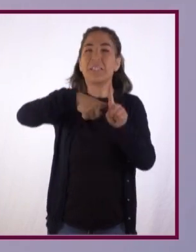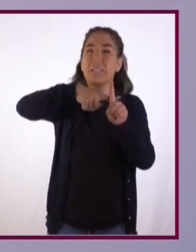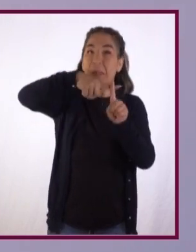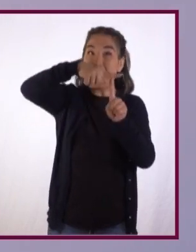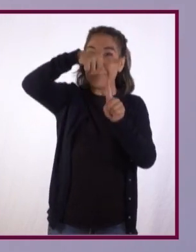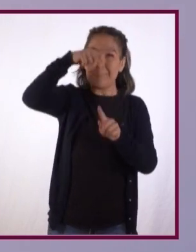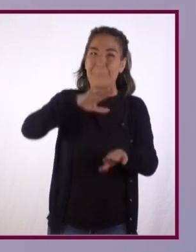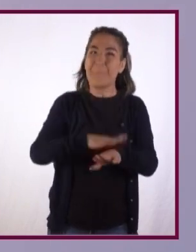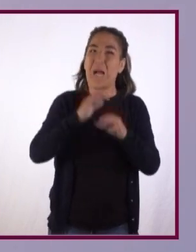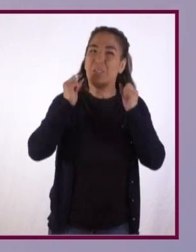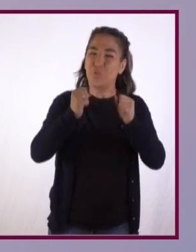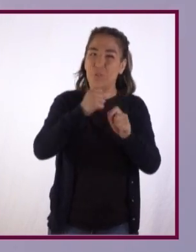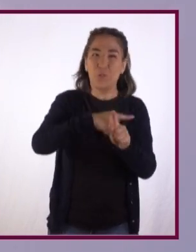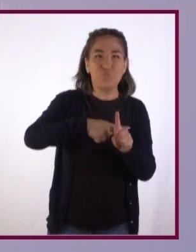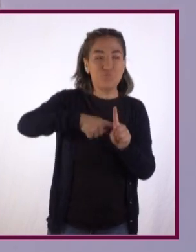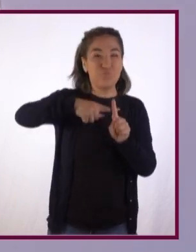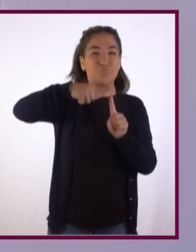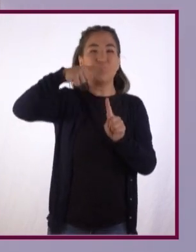temperatura muy elevados.